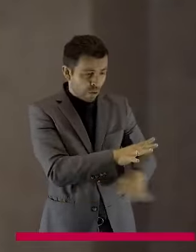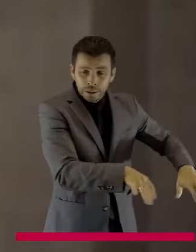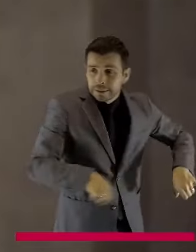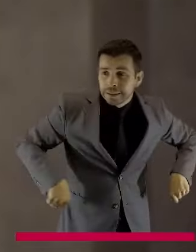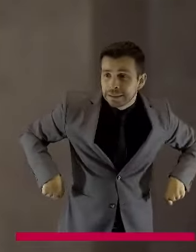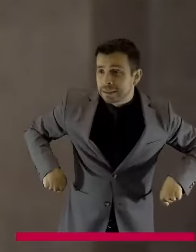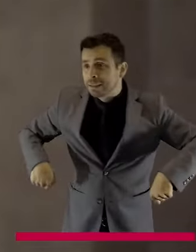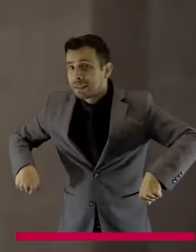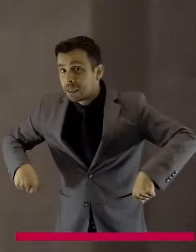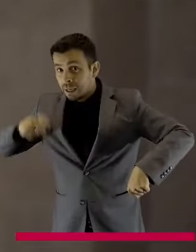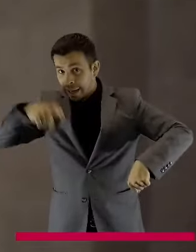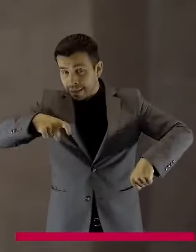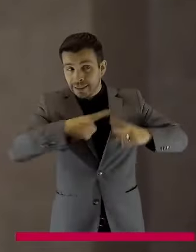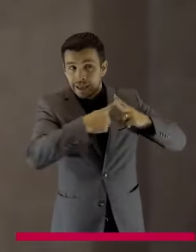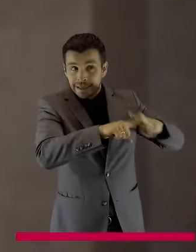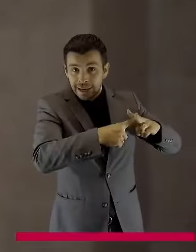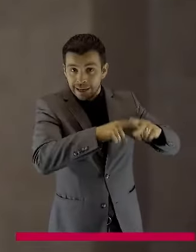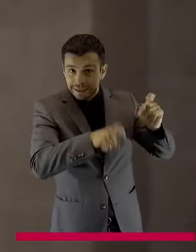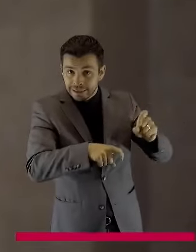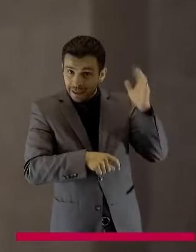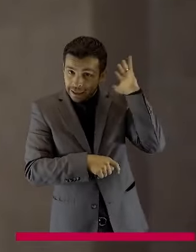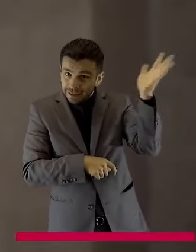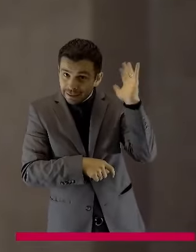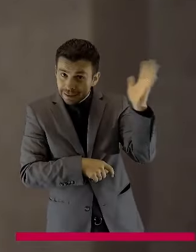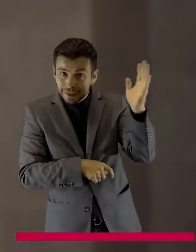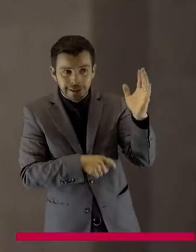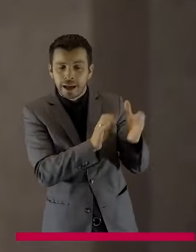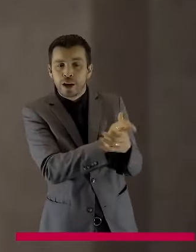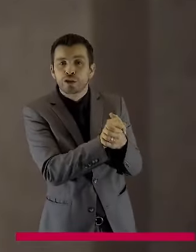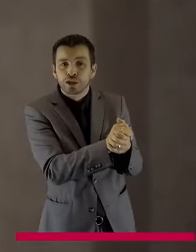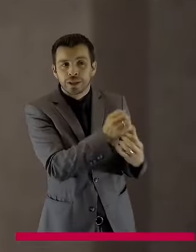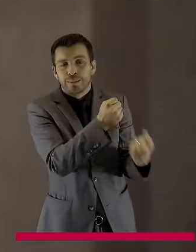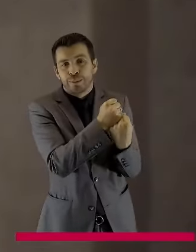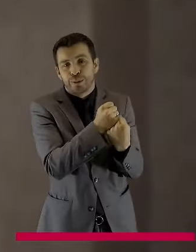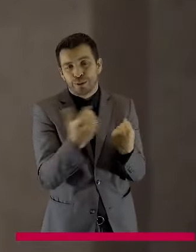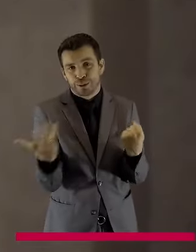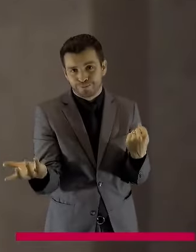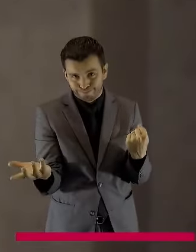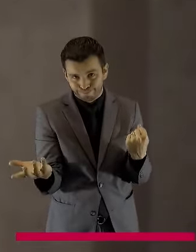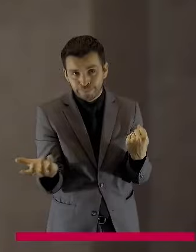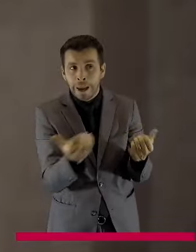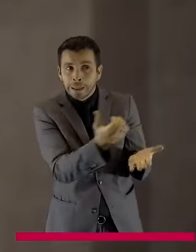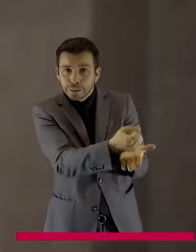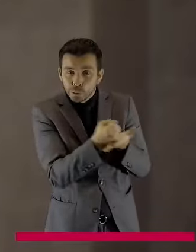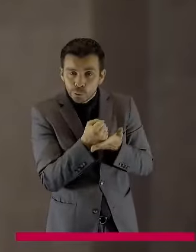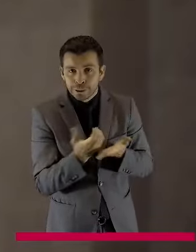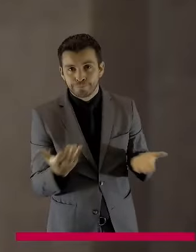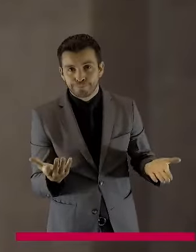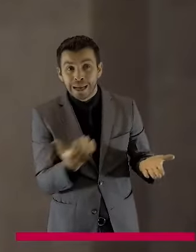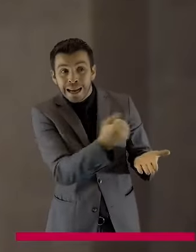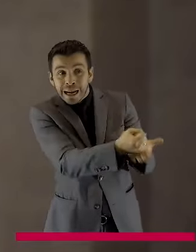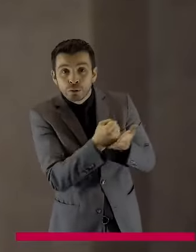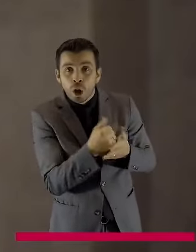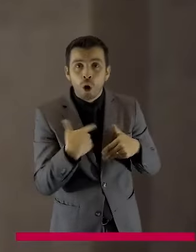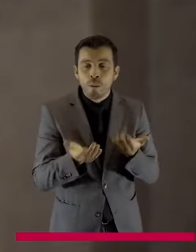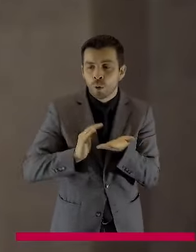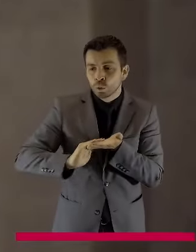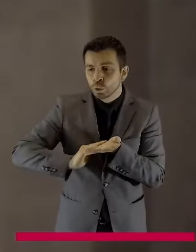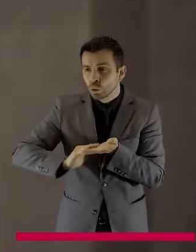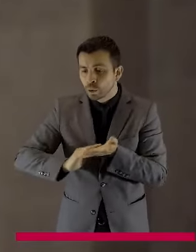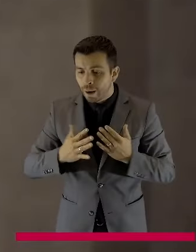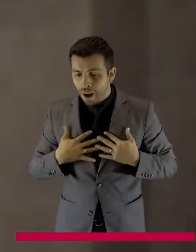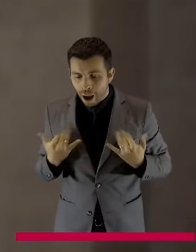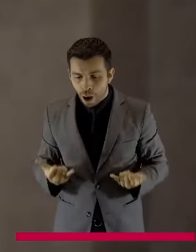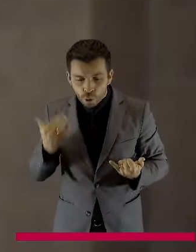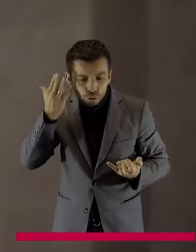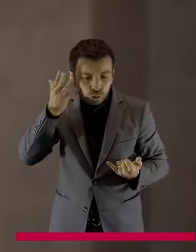necesitan un taller, una charlita, lo que necesitan es una mano amiga que les ayude en cómo resolver las